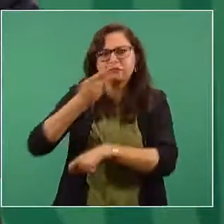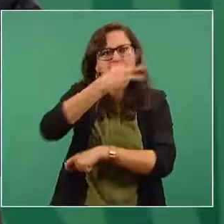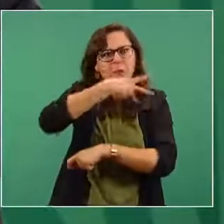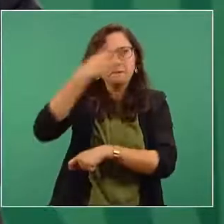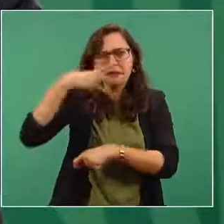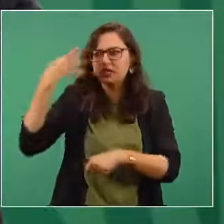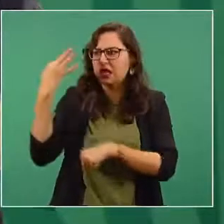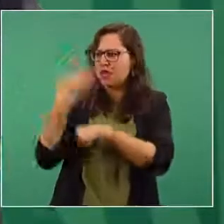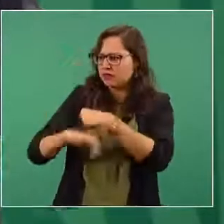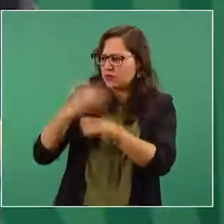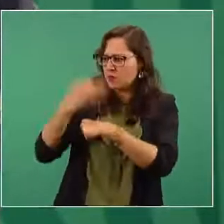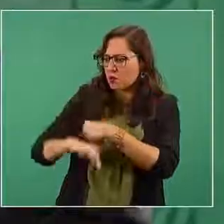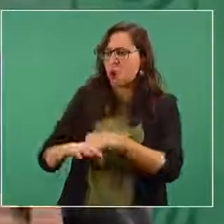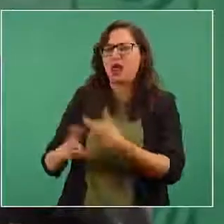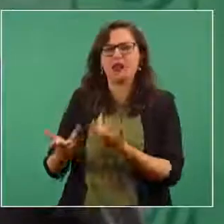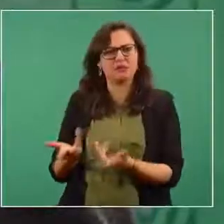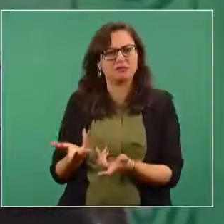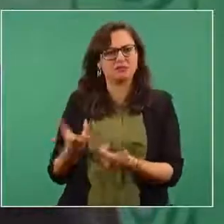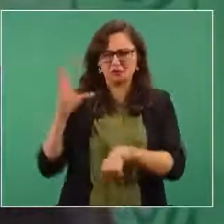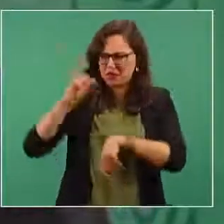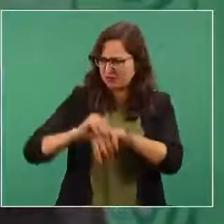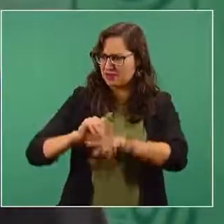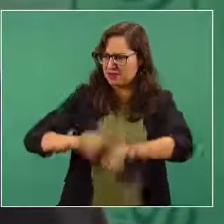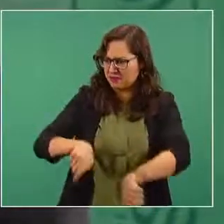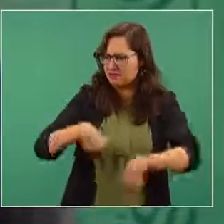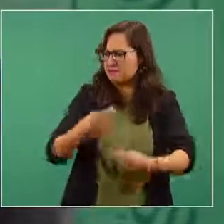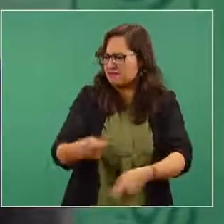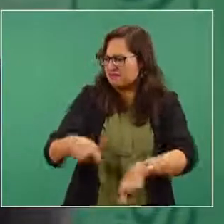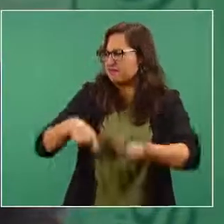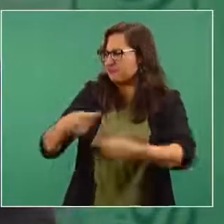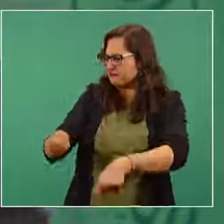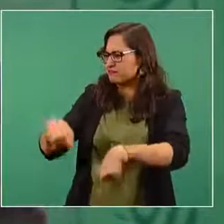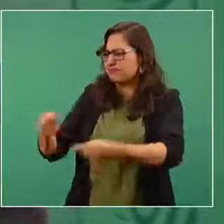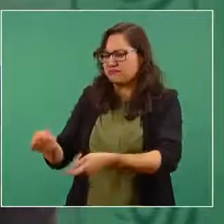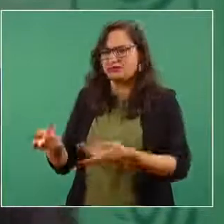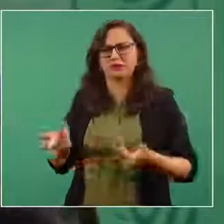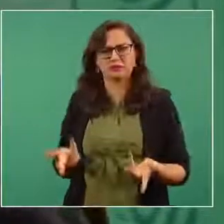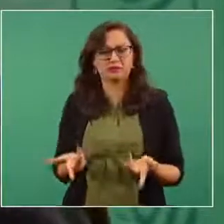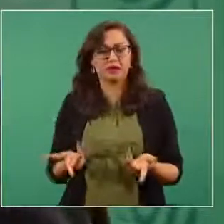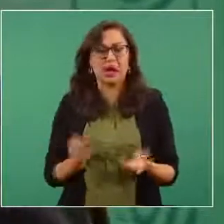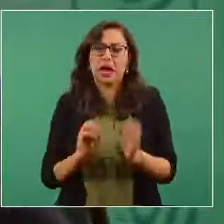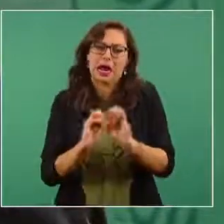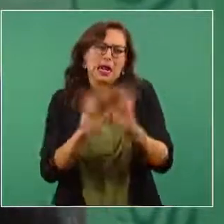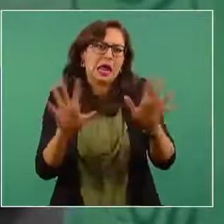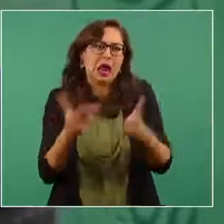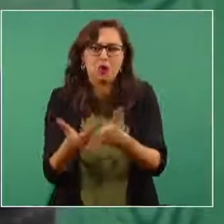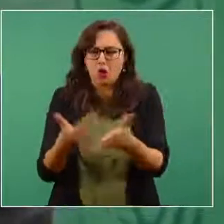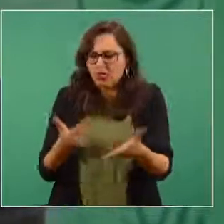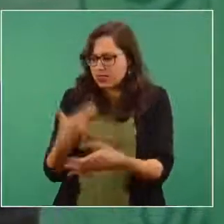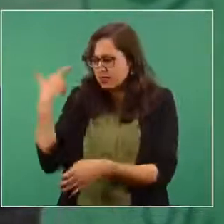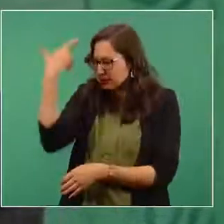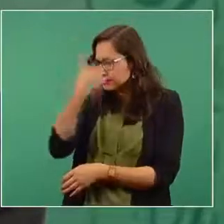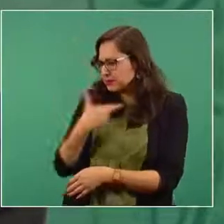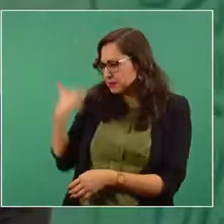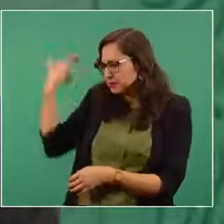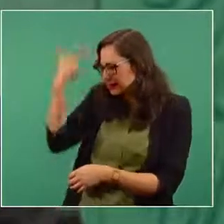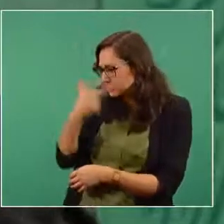que se amplíen considerablemente a partir de un estudio y que todo esto